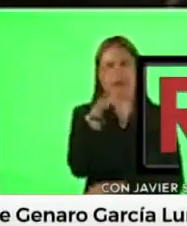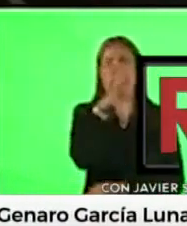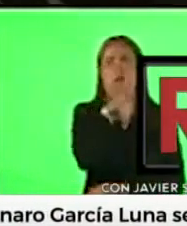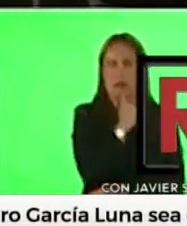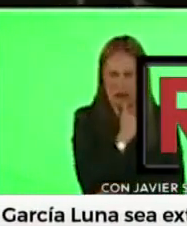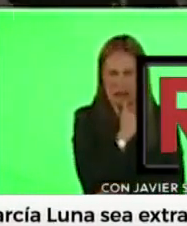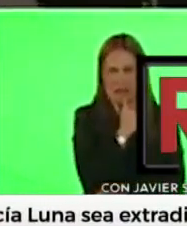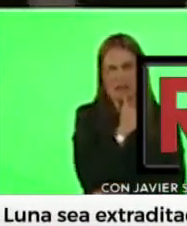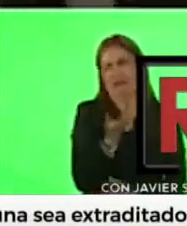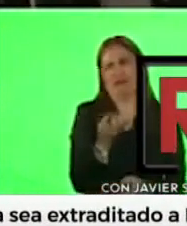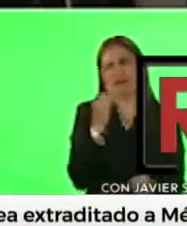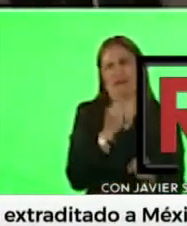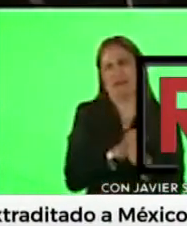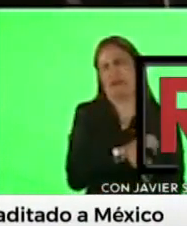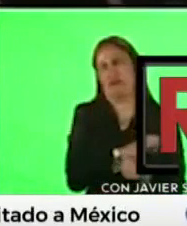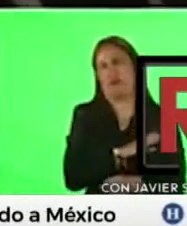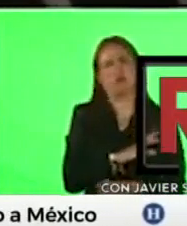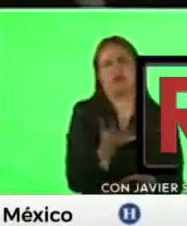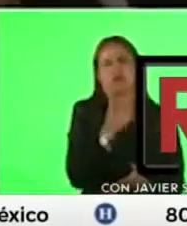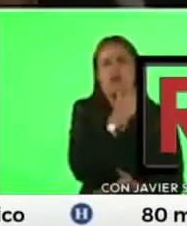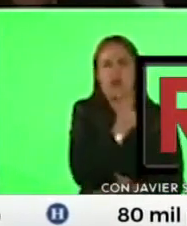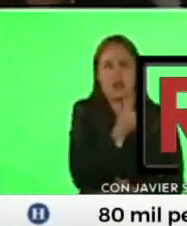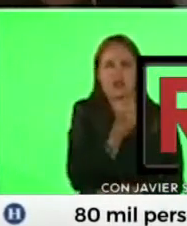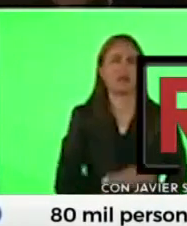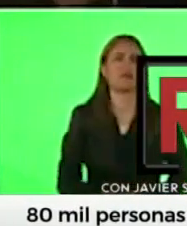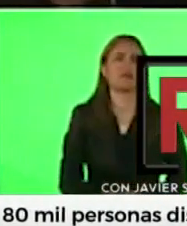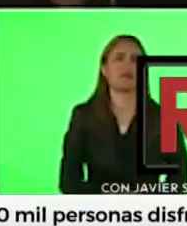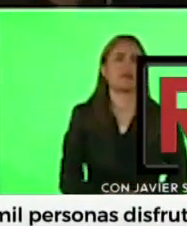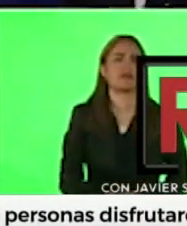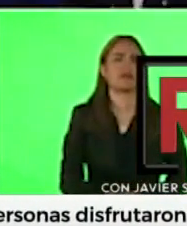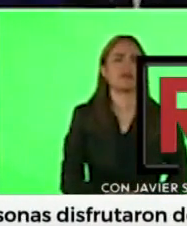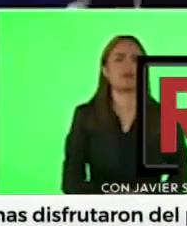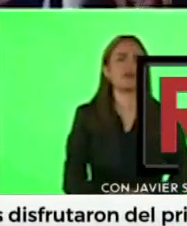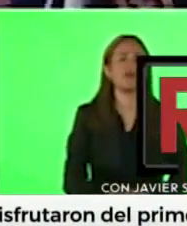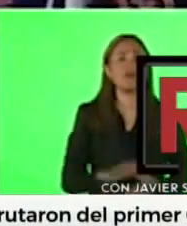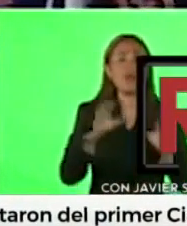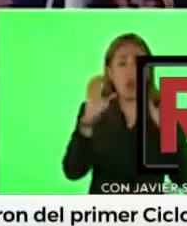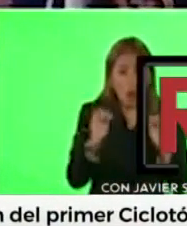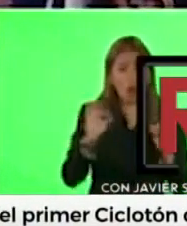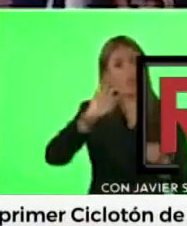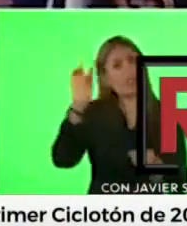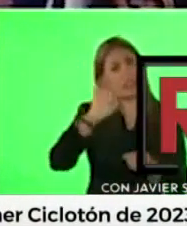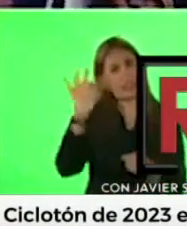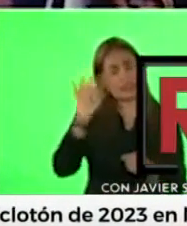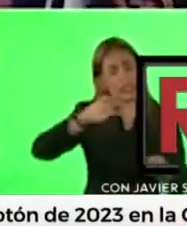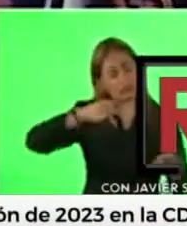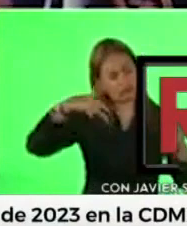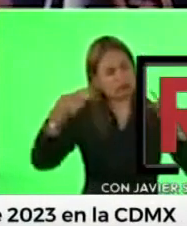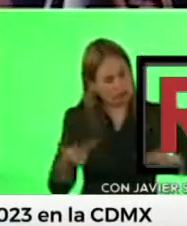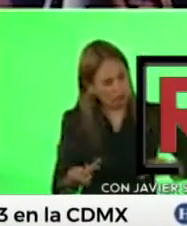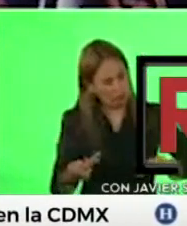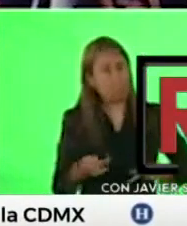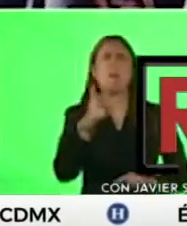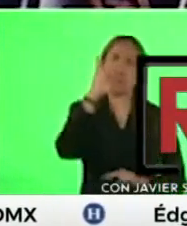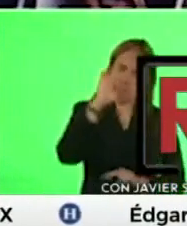por ahí y en todo caso, al revés, están justamente actuando como un partido político con responsabilidad ciudadana. Y eso si no logran y lo hacen